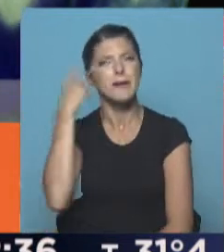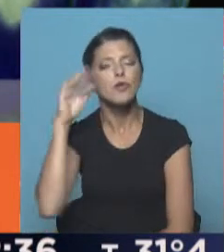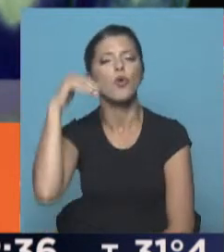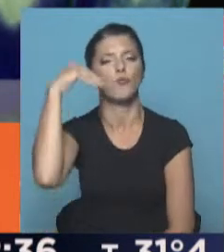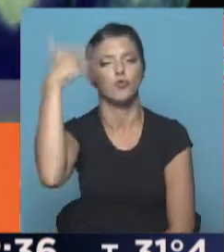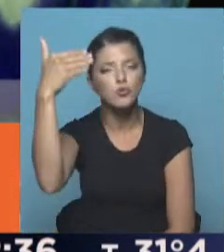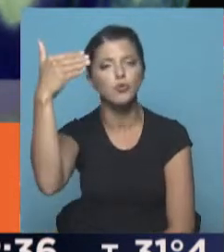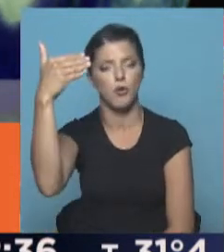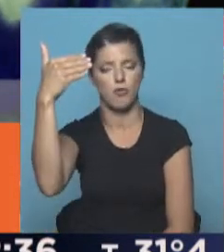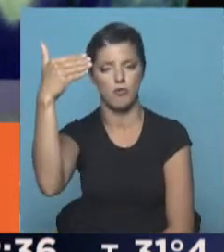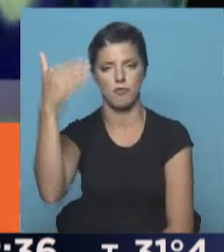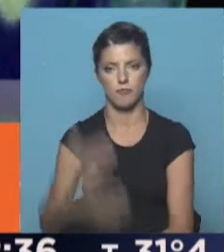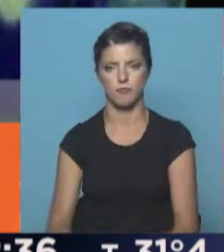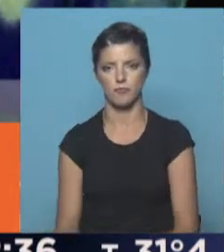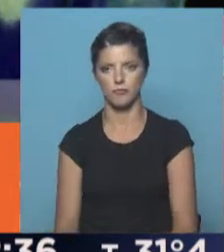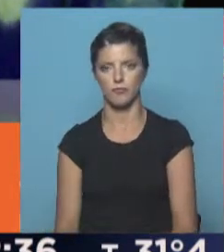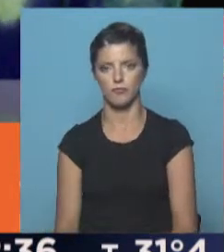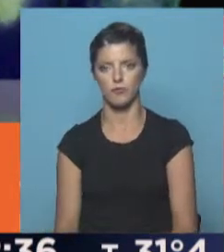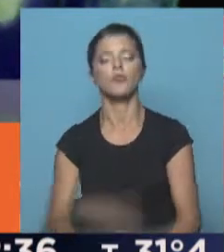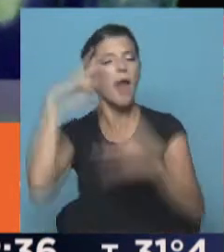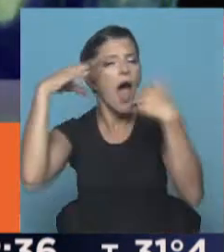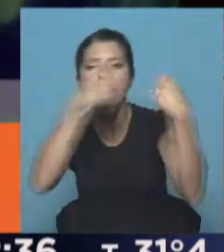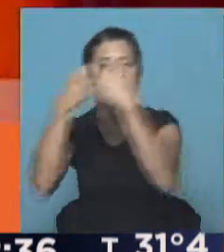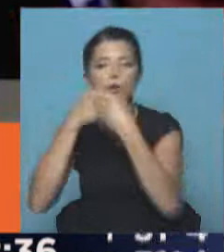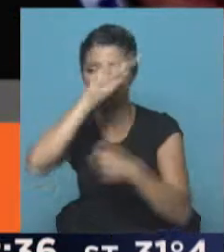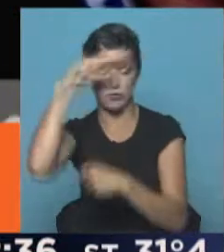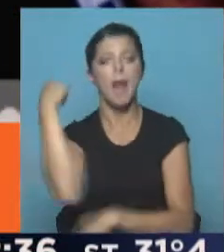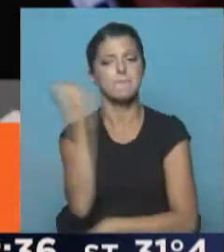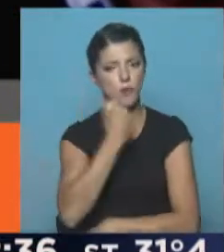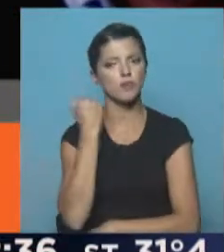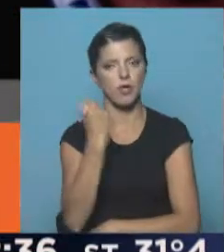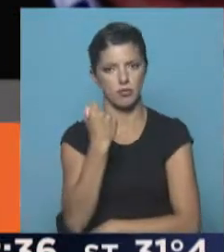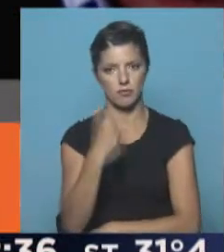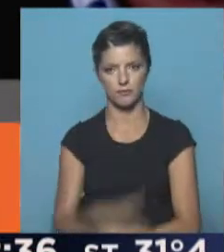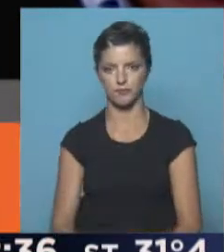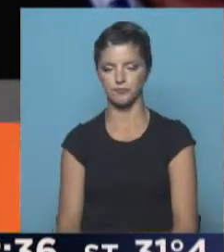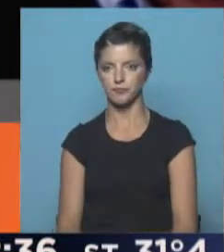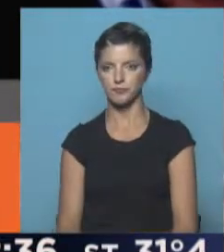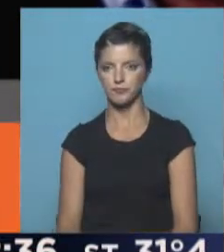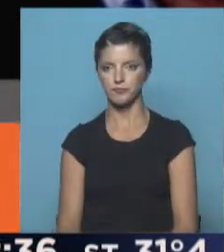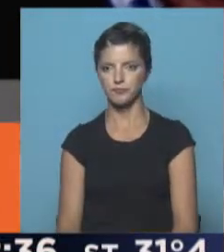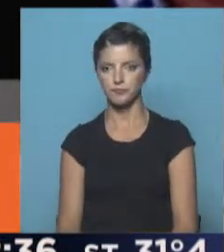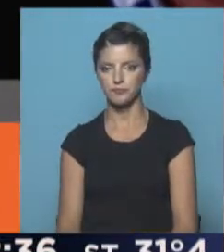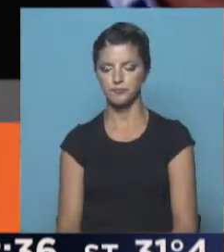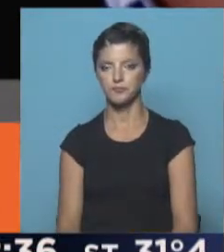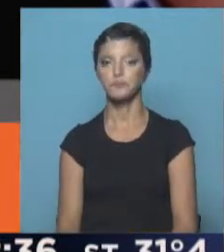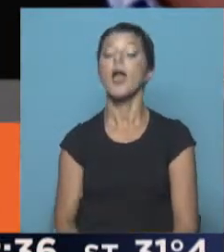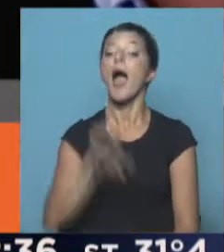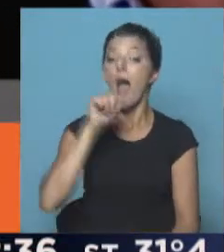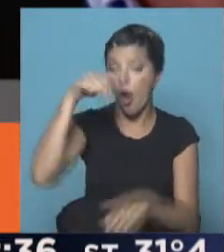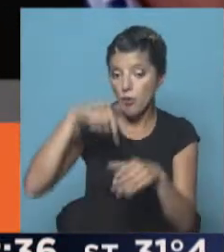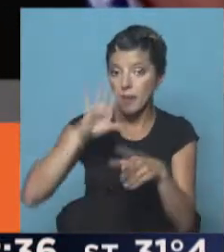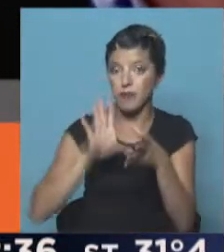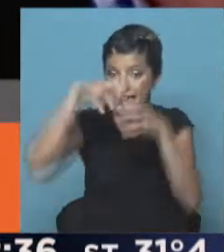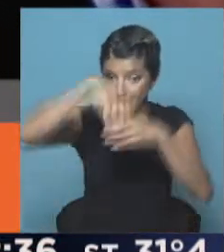asentado sobre alguna sobre consensos y acuerdos nacionales importante el fuerte debate que se desarrolla dentro de la